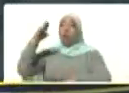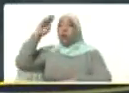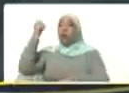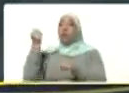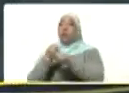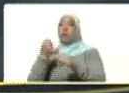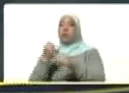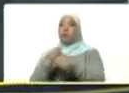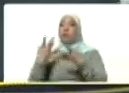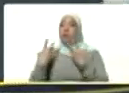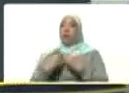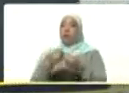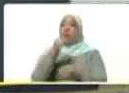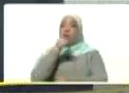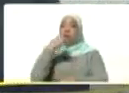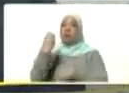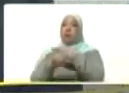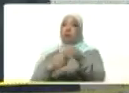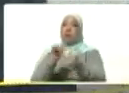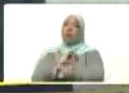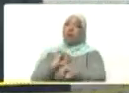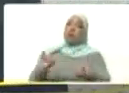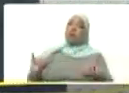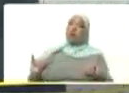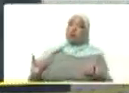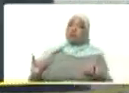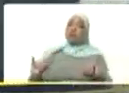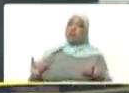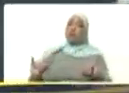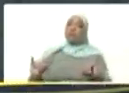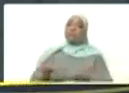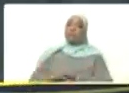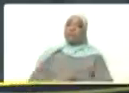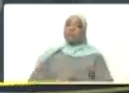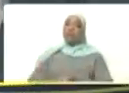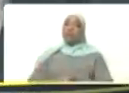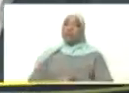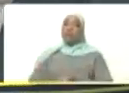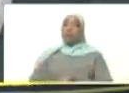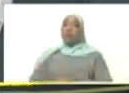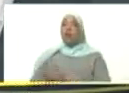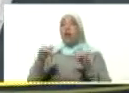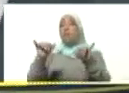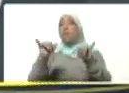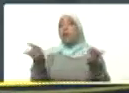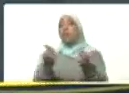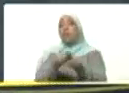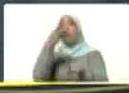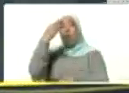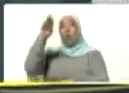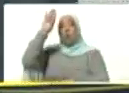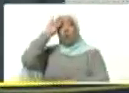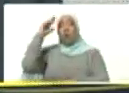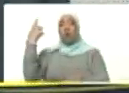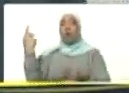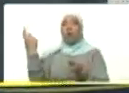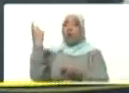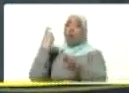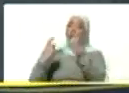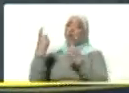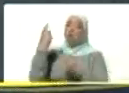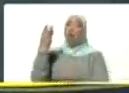The same happens with imperialism with Venezuela. Lo mismo ocurre en el caso de la acción del imperialismo contra